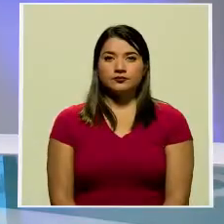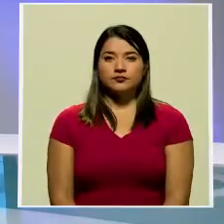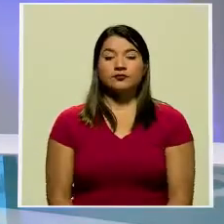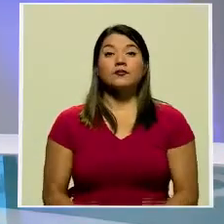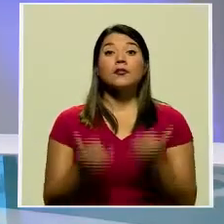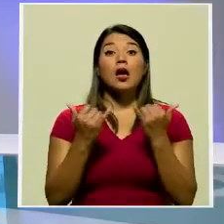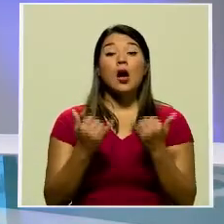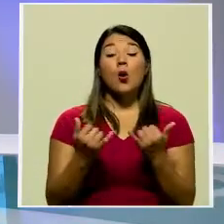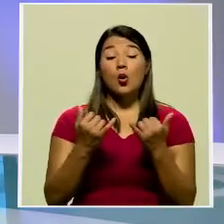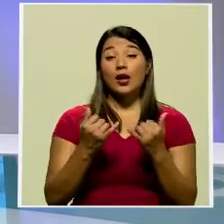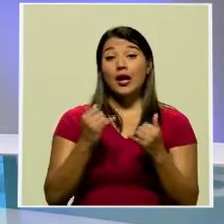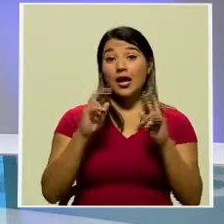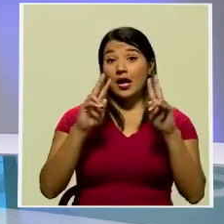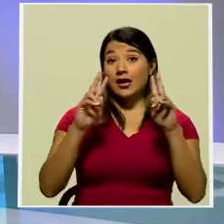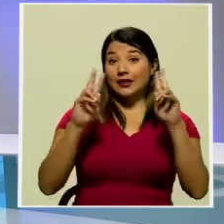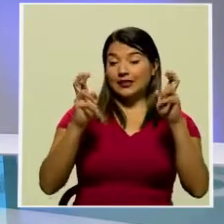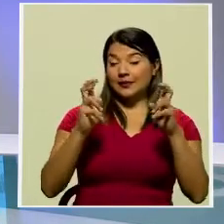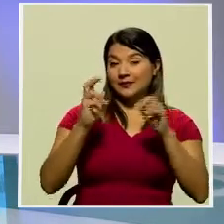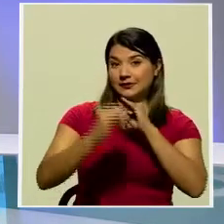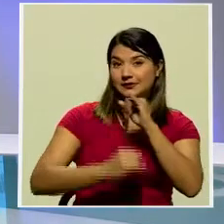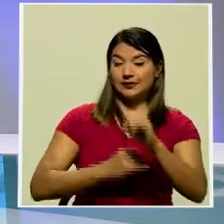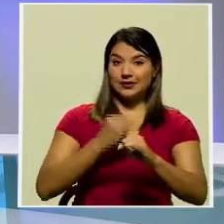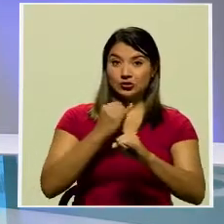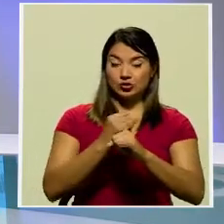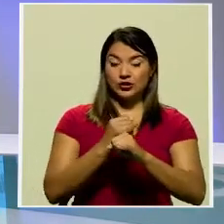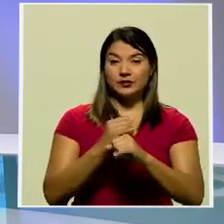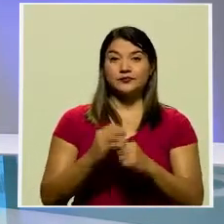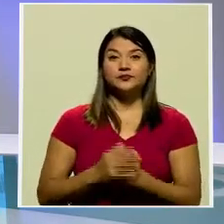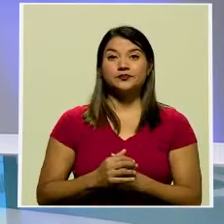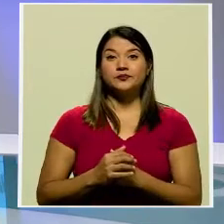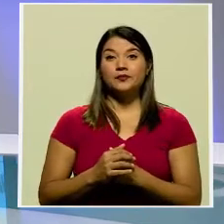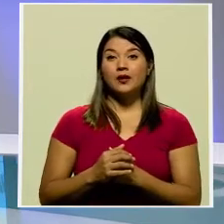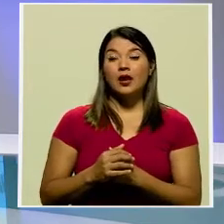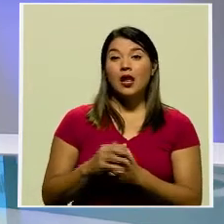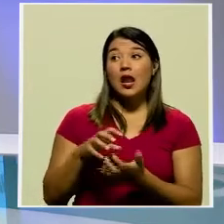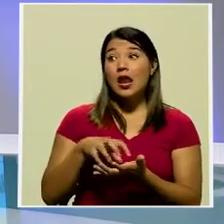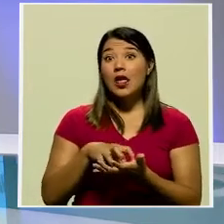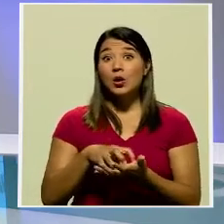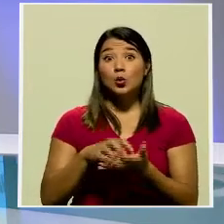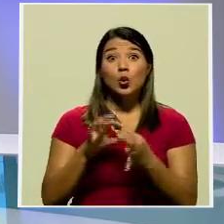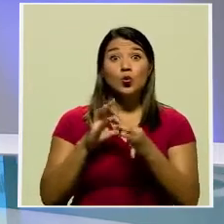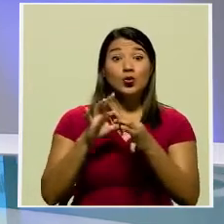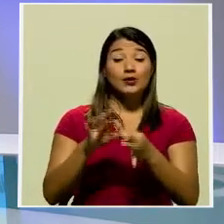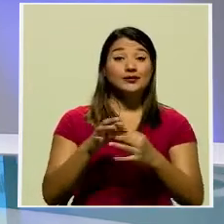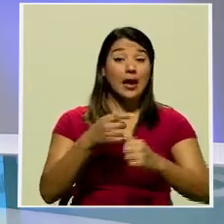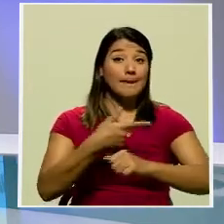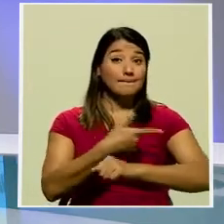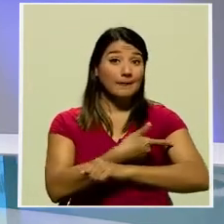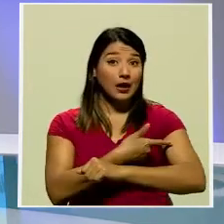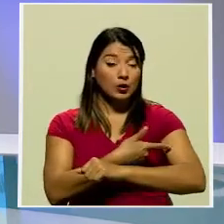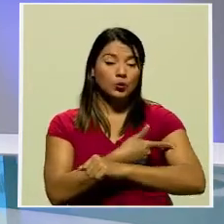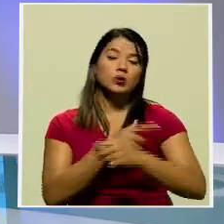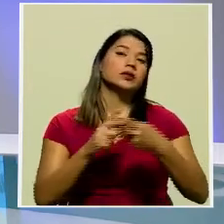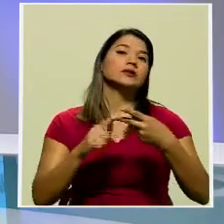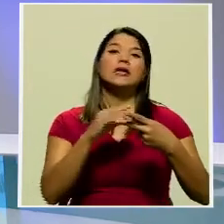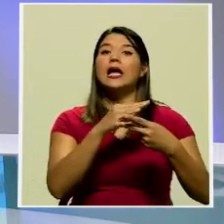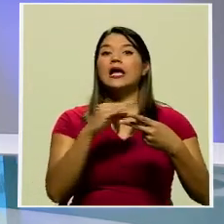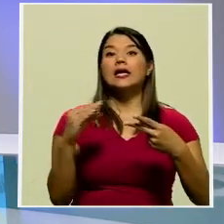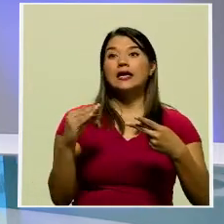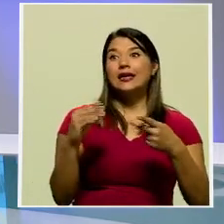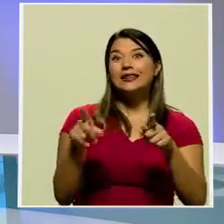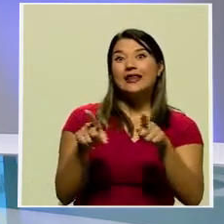Vamos ahora a las noticias del mundo. Las expectativas por las vacunas y el efecto de los planes de